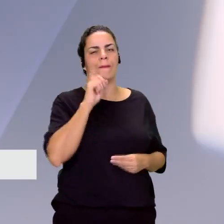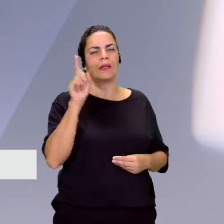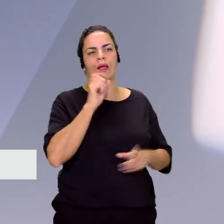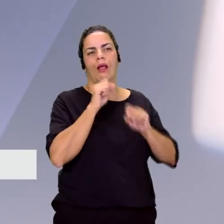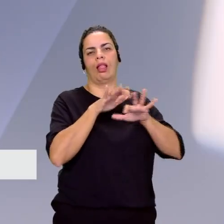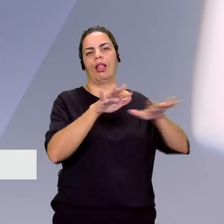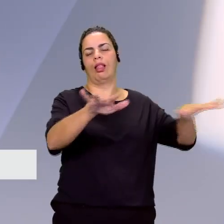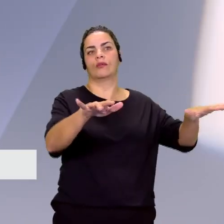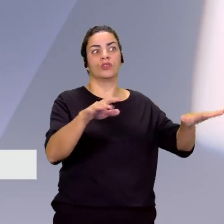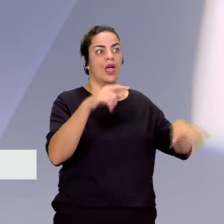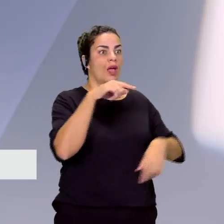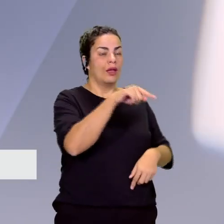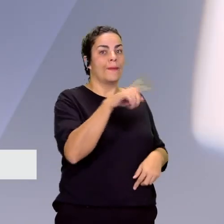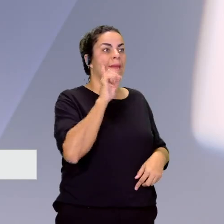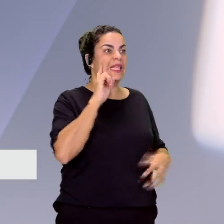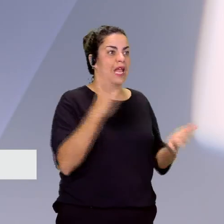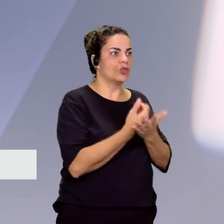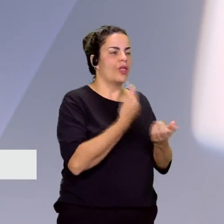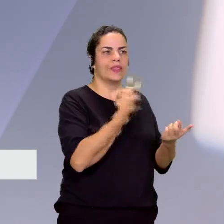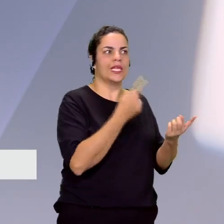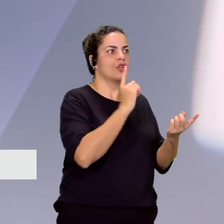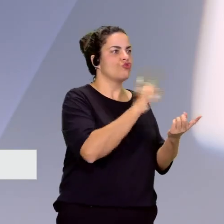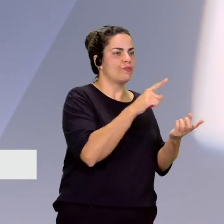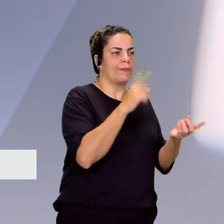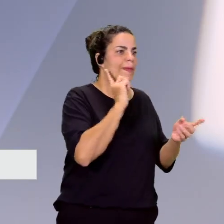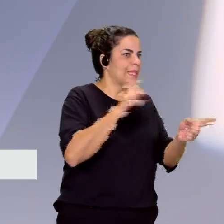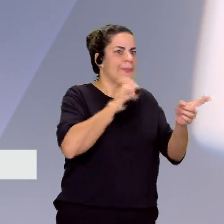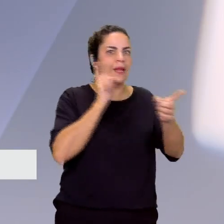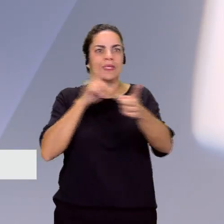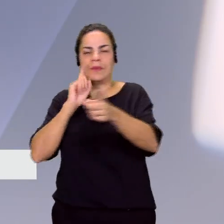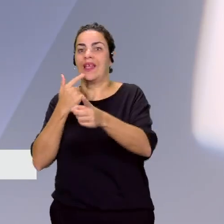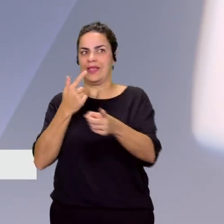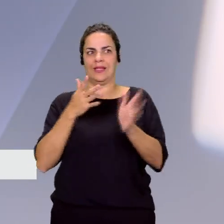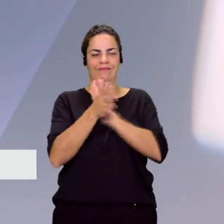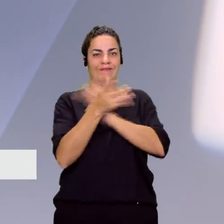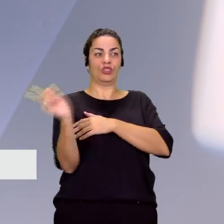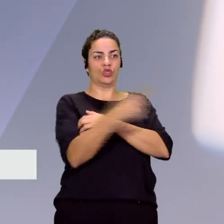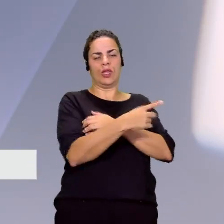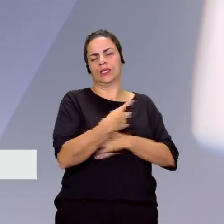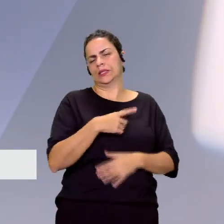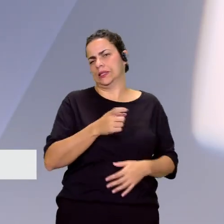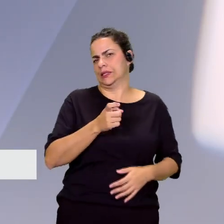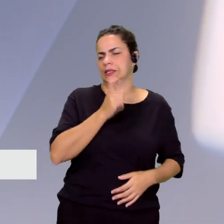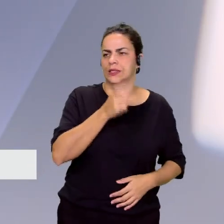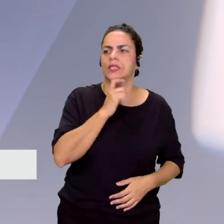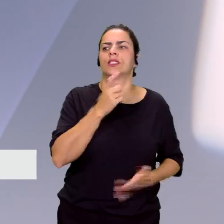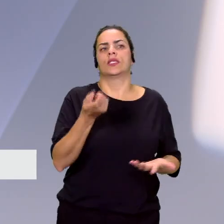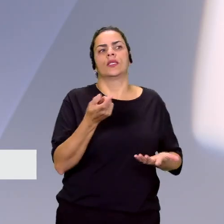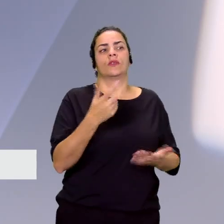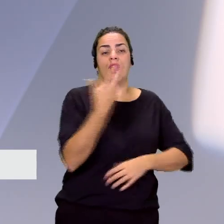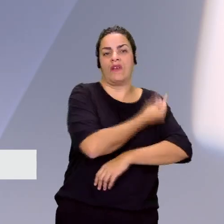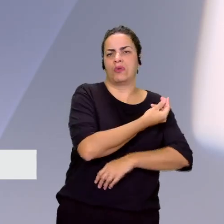difícil contrarrestar todos, la verdad. La vacuna tiene muchísimos efectos beneficiosos y muy poquitos efectos dañinos. Lo que pasa es que es una